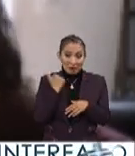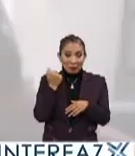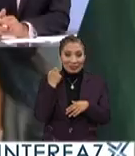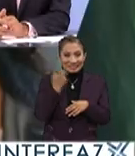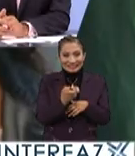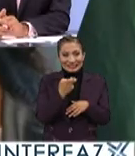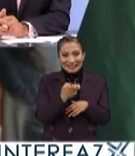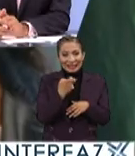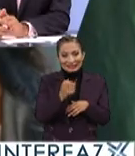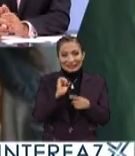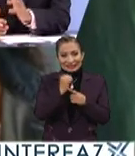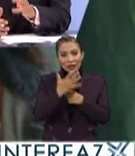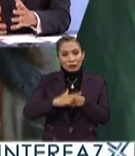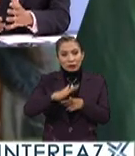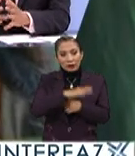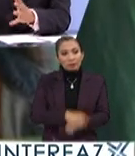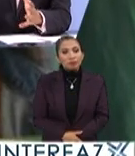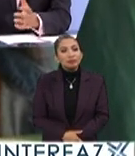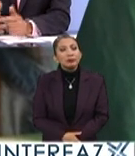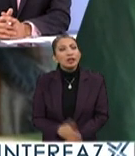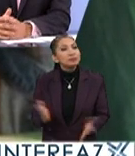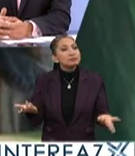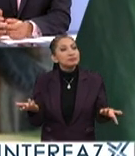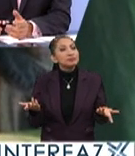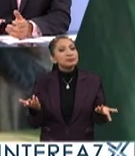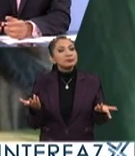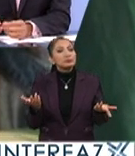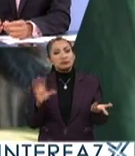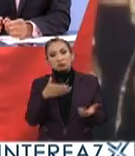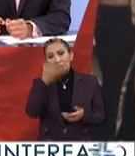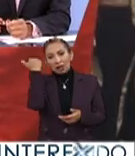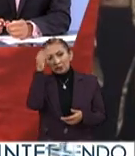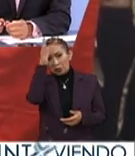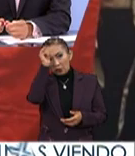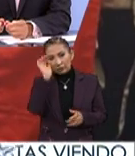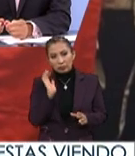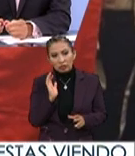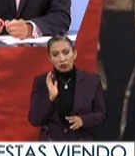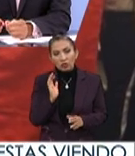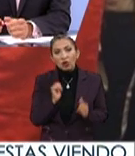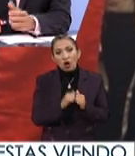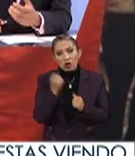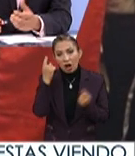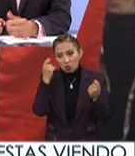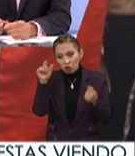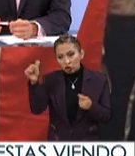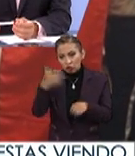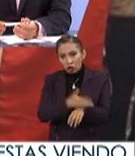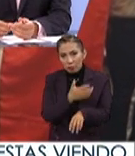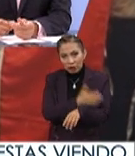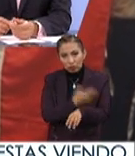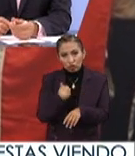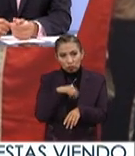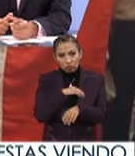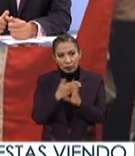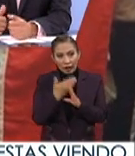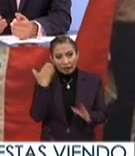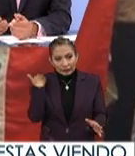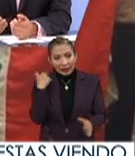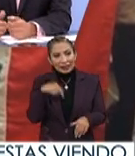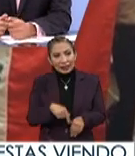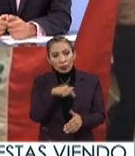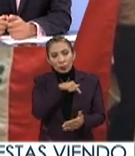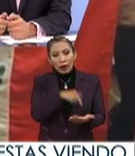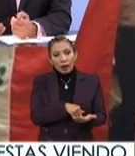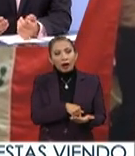este tipo de circunstancias. Algunas, no sé si coincidas con algunos otros compañeros que hemos tenido aquí en el